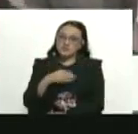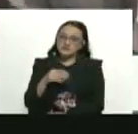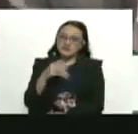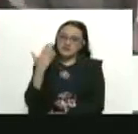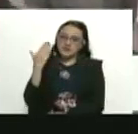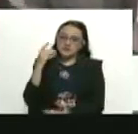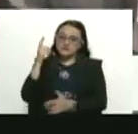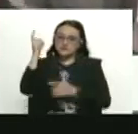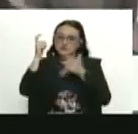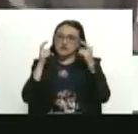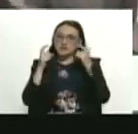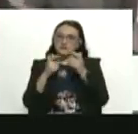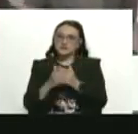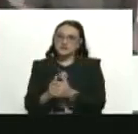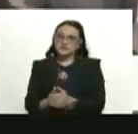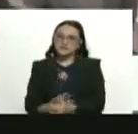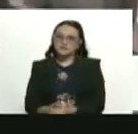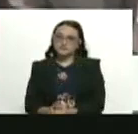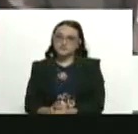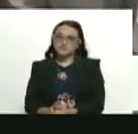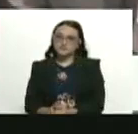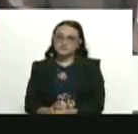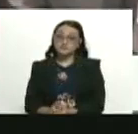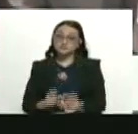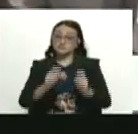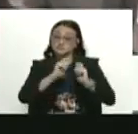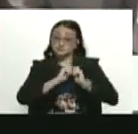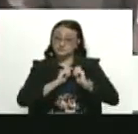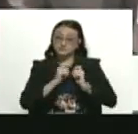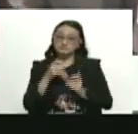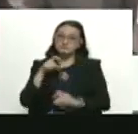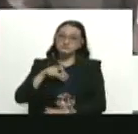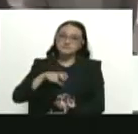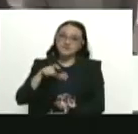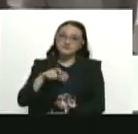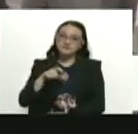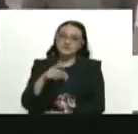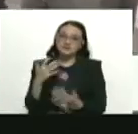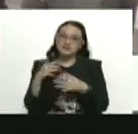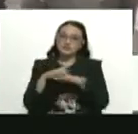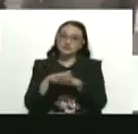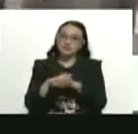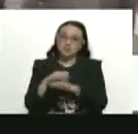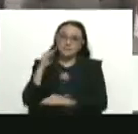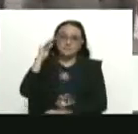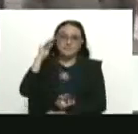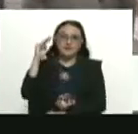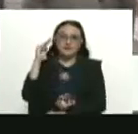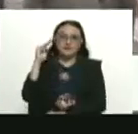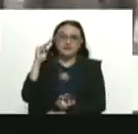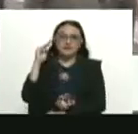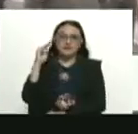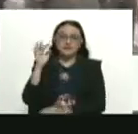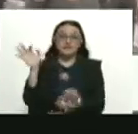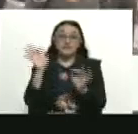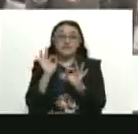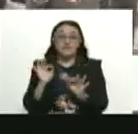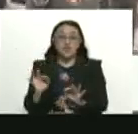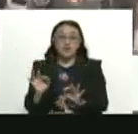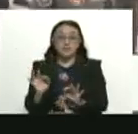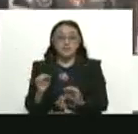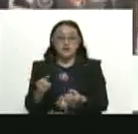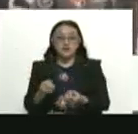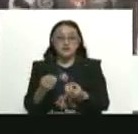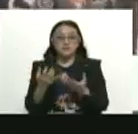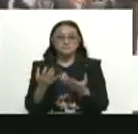eterno Hugo Rafael Chávez Frías, quien nos instruyó sobre la necesidad de la fusión cívico-militar como mecanismo que